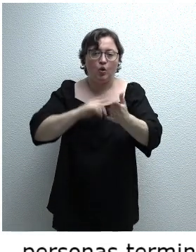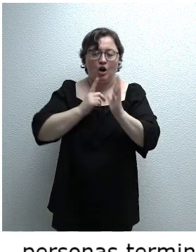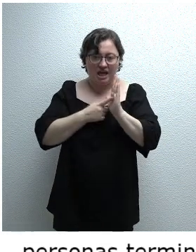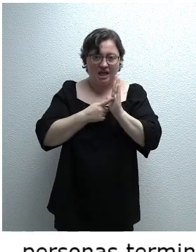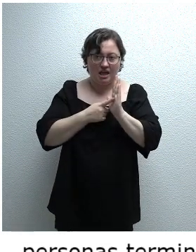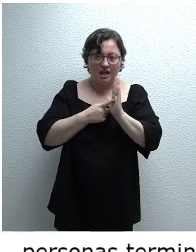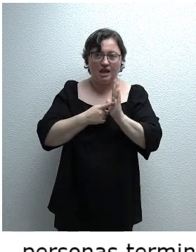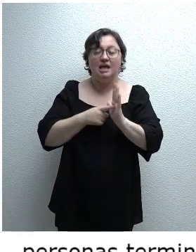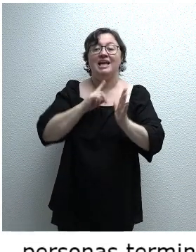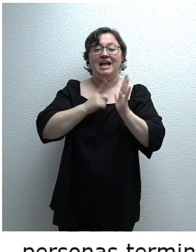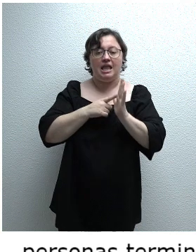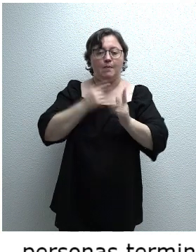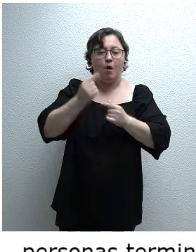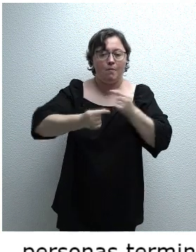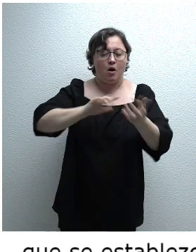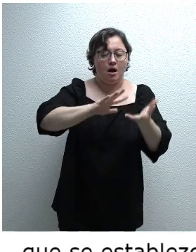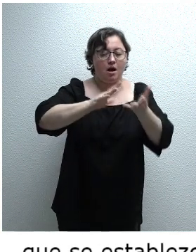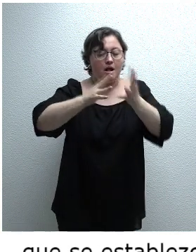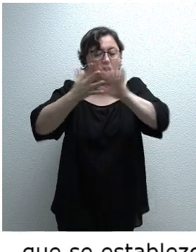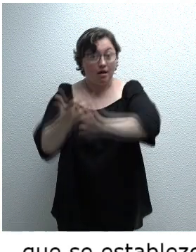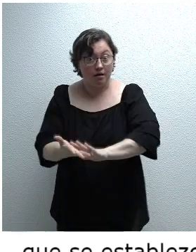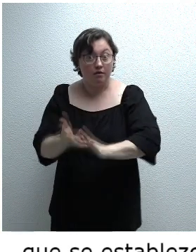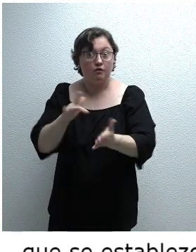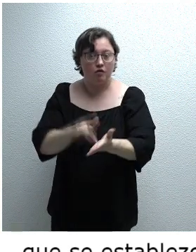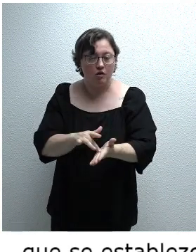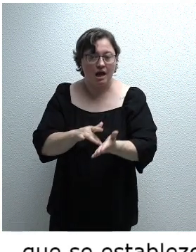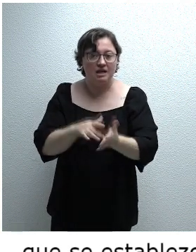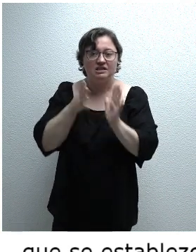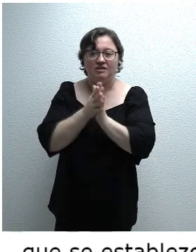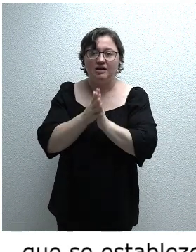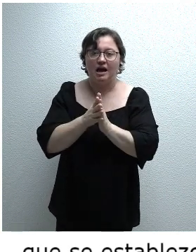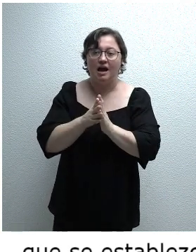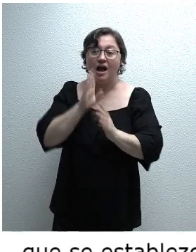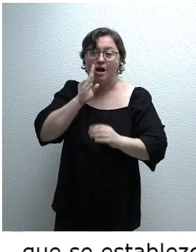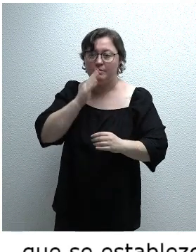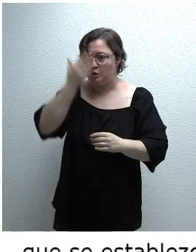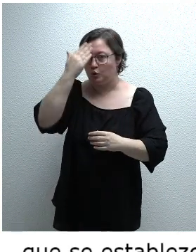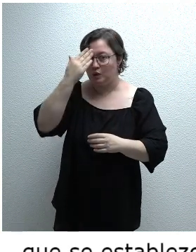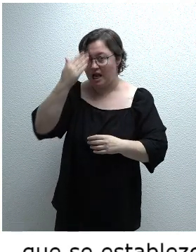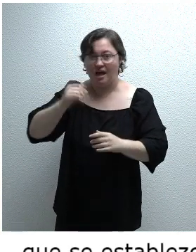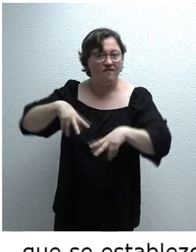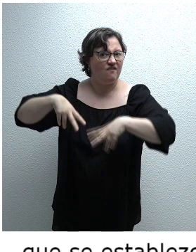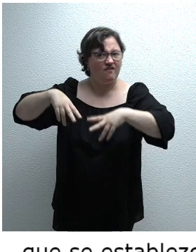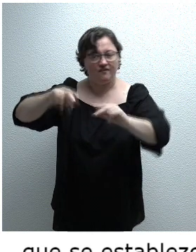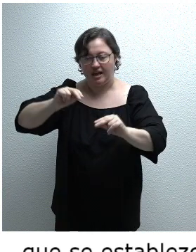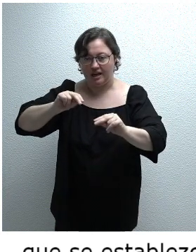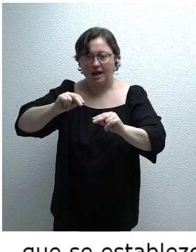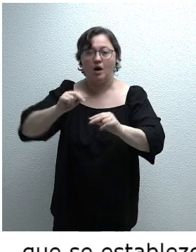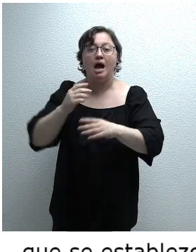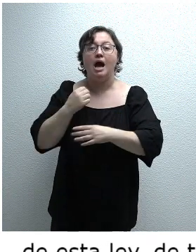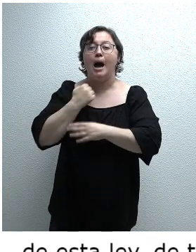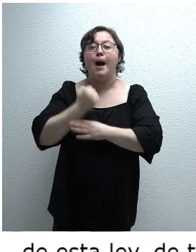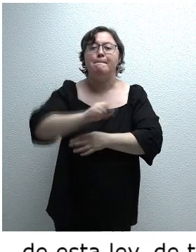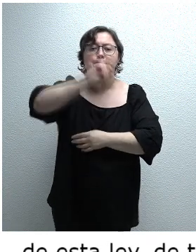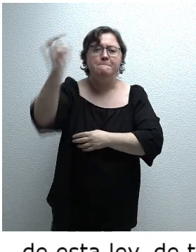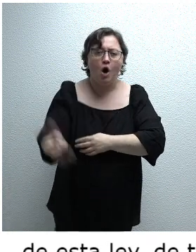plan de implementación de esta ley, de tal manera que se produzcan las revisiones correspondientes y haya ese amplio abanico de